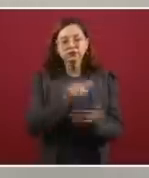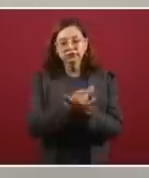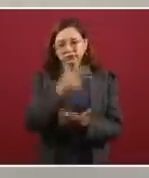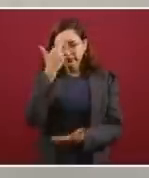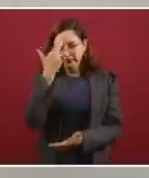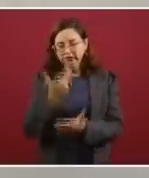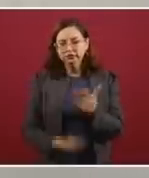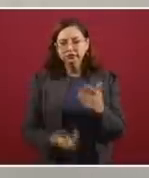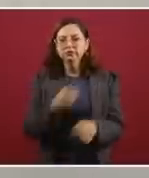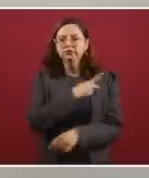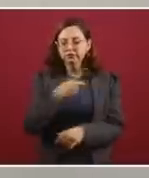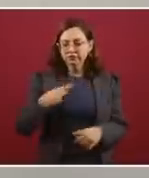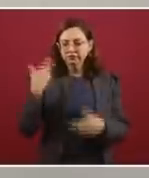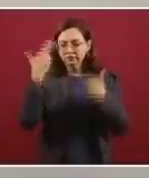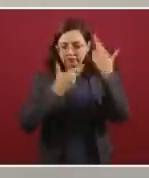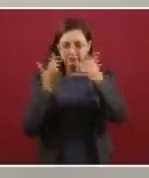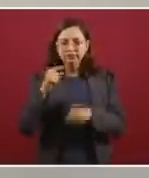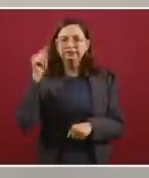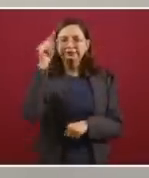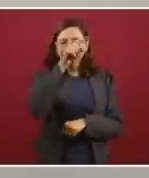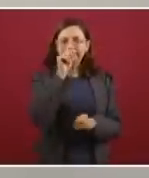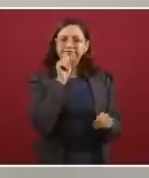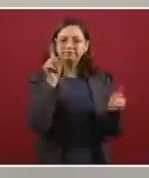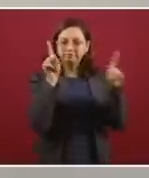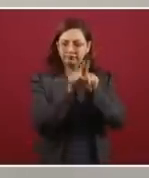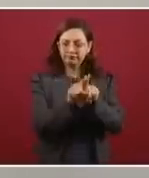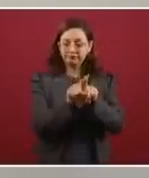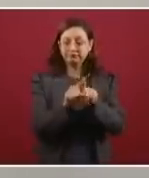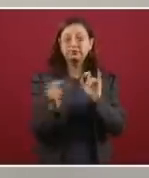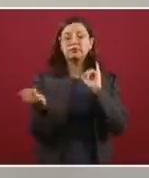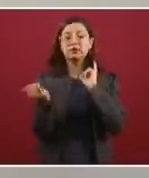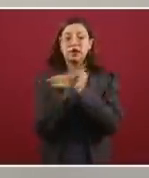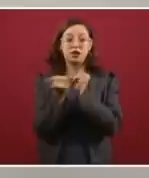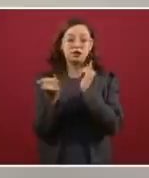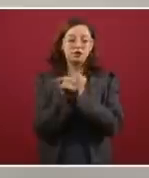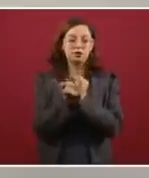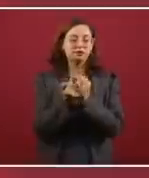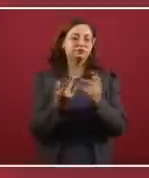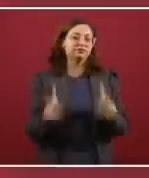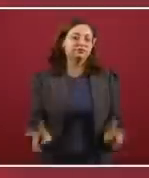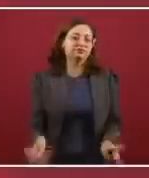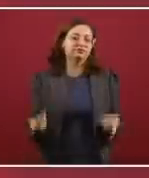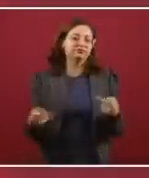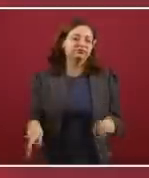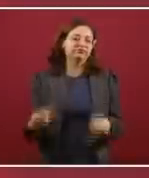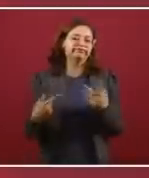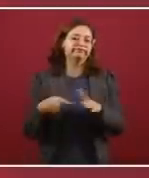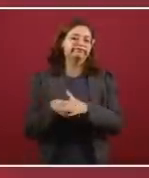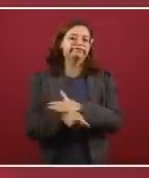La otra es, ¿quién vende las armas del otro lado de manera irregular?